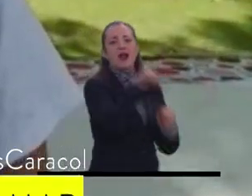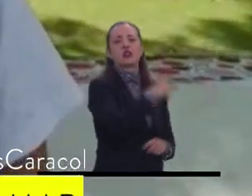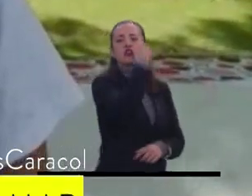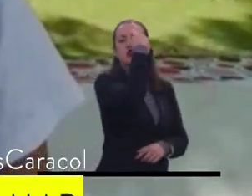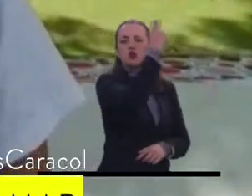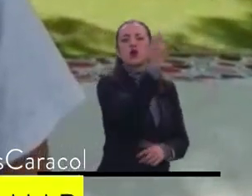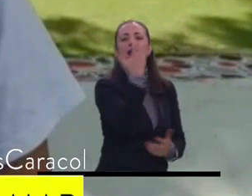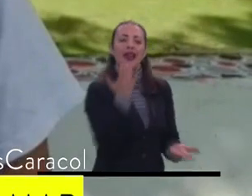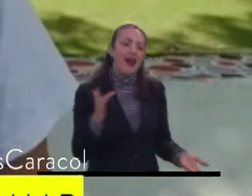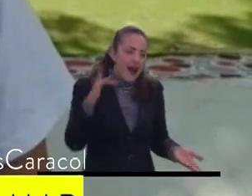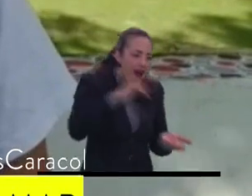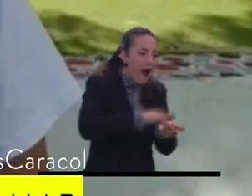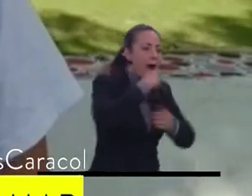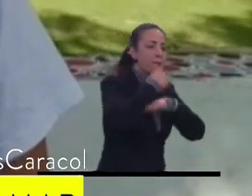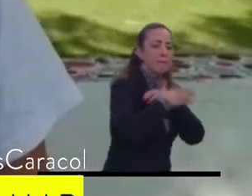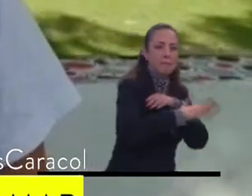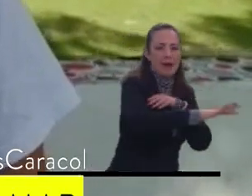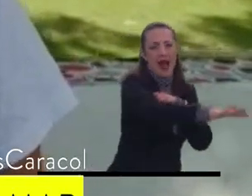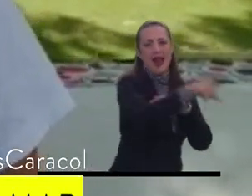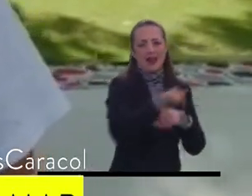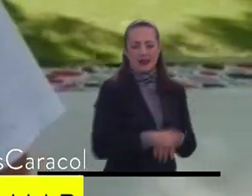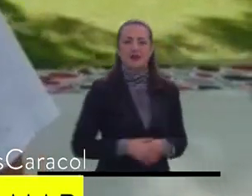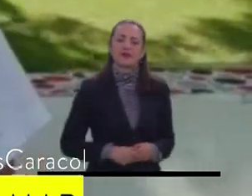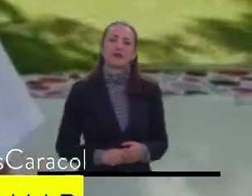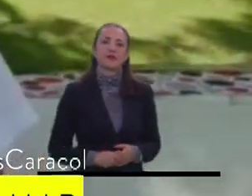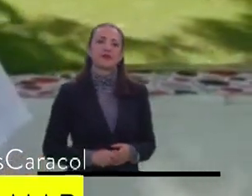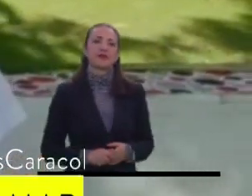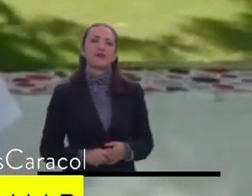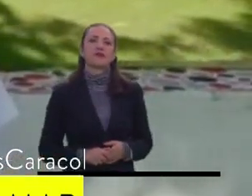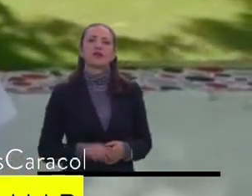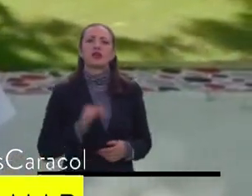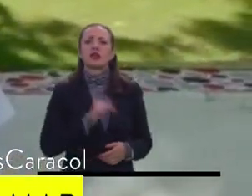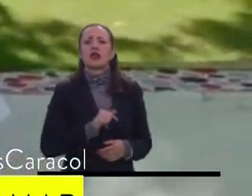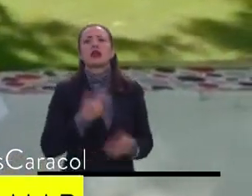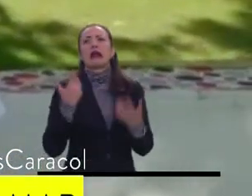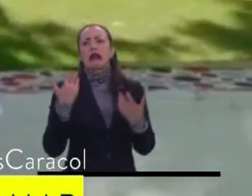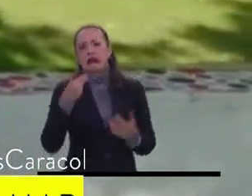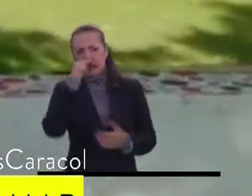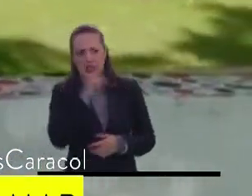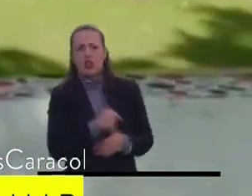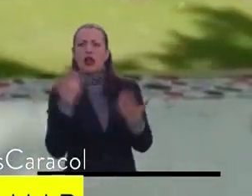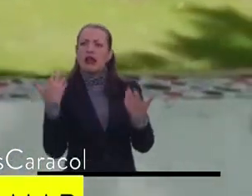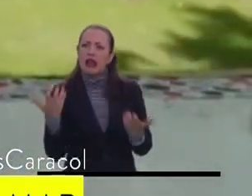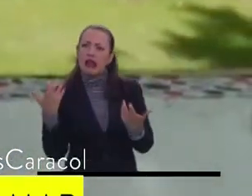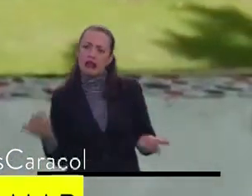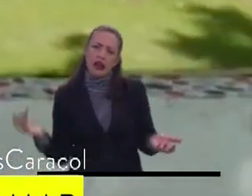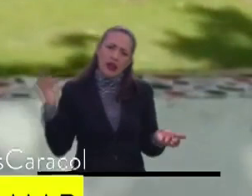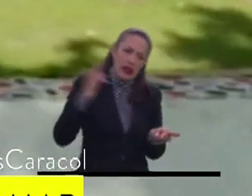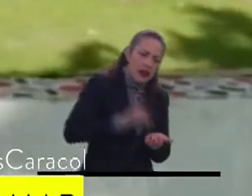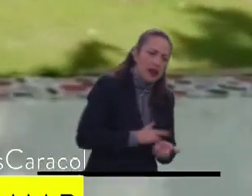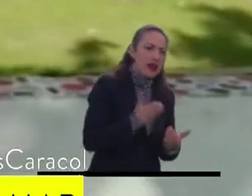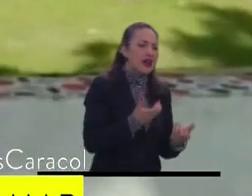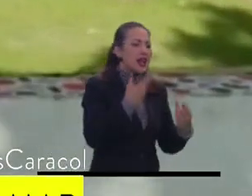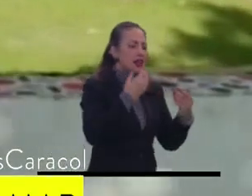de venir a conocer el mar. Él quería venir, jugar con